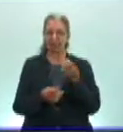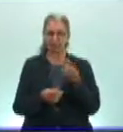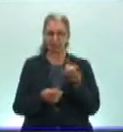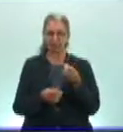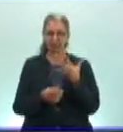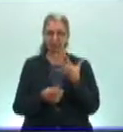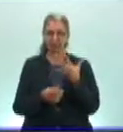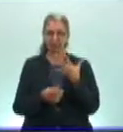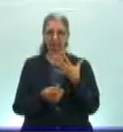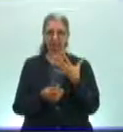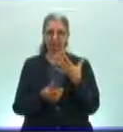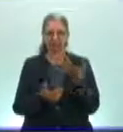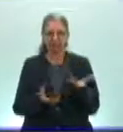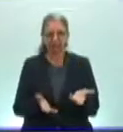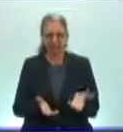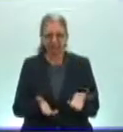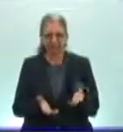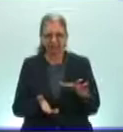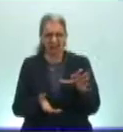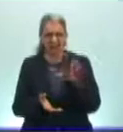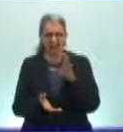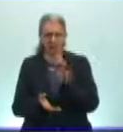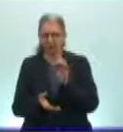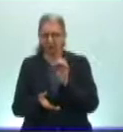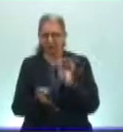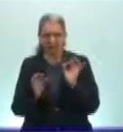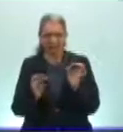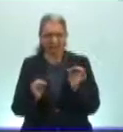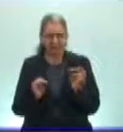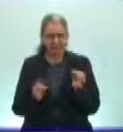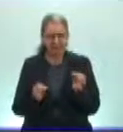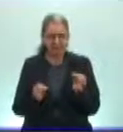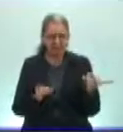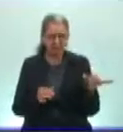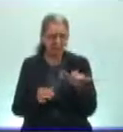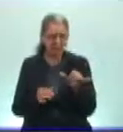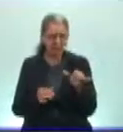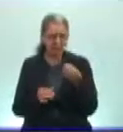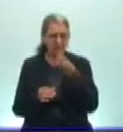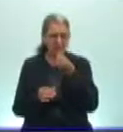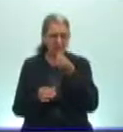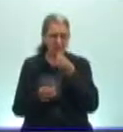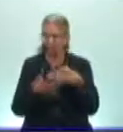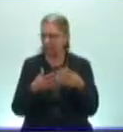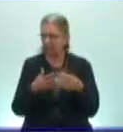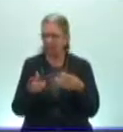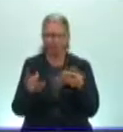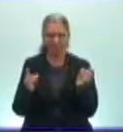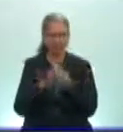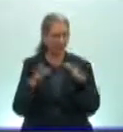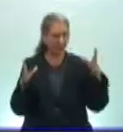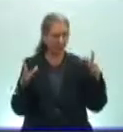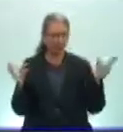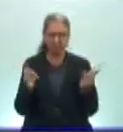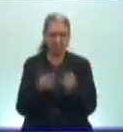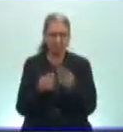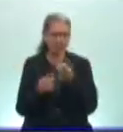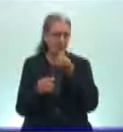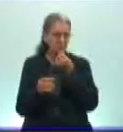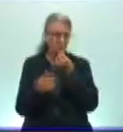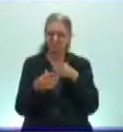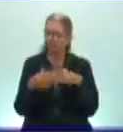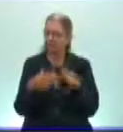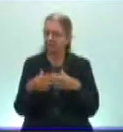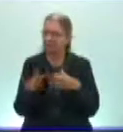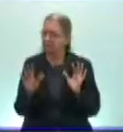sorpresa. Se dio cuenta que para todas las circunferencias que había dibujado, daba igual si eran muy grandes o muy pequeñas. Cuando dividía la longitud de